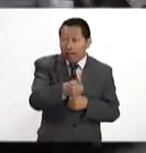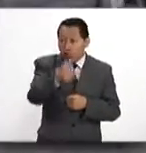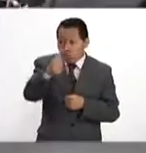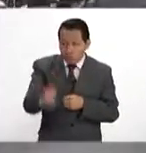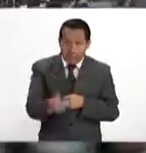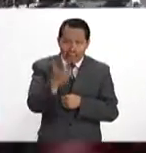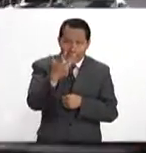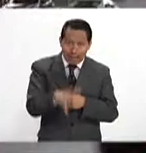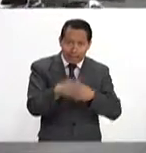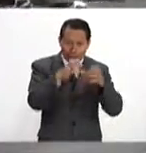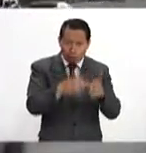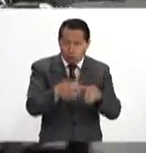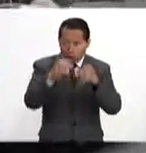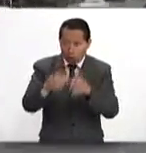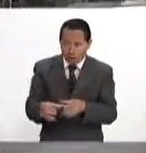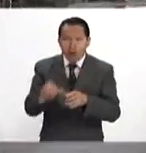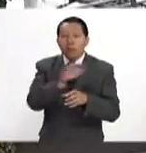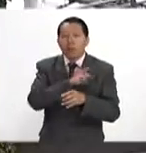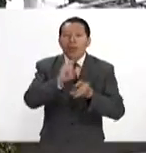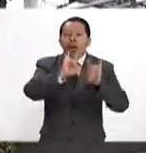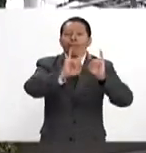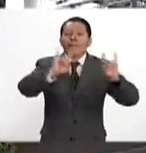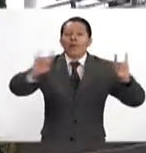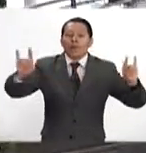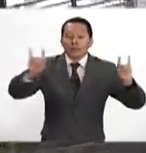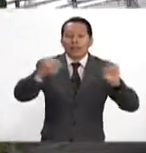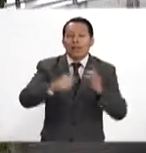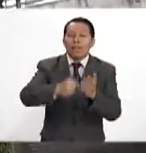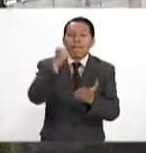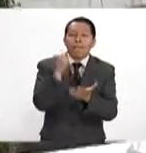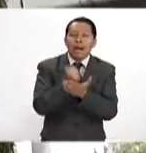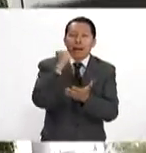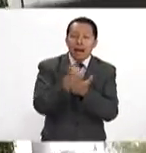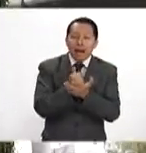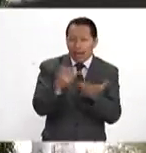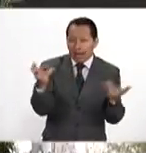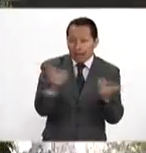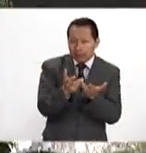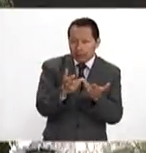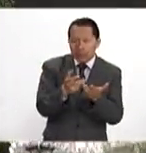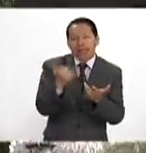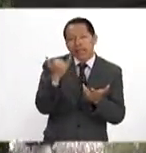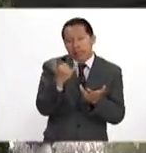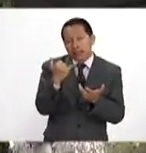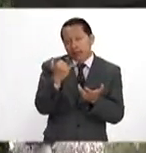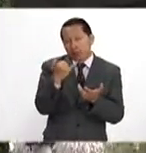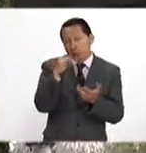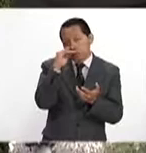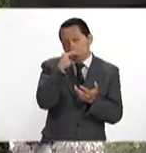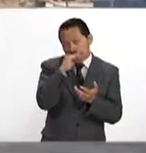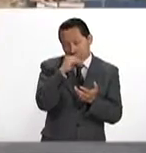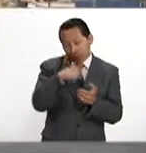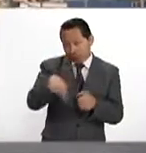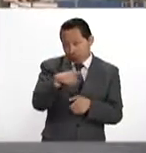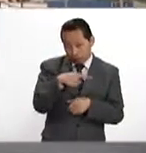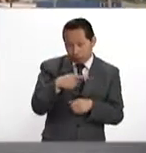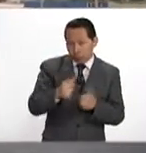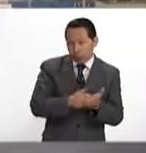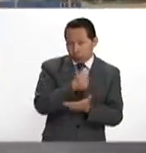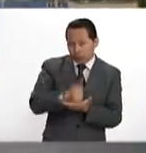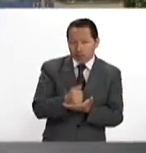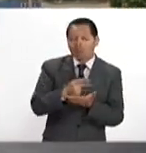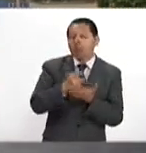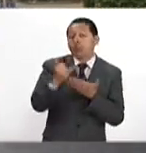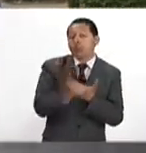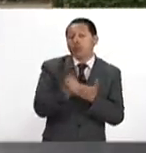10 columnas lleve publicidad de la marca patrocinadora y sin costos para la ciudad. Con este proyecto